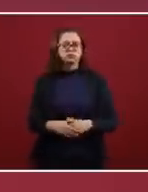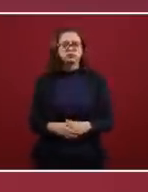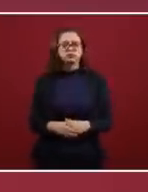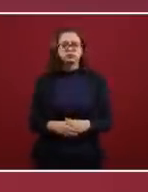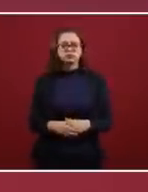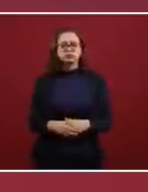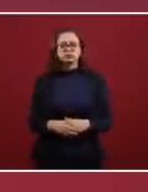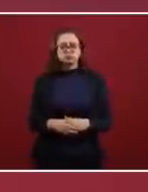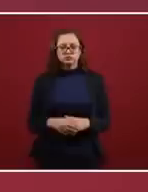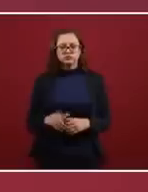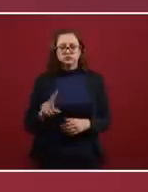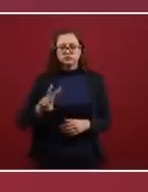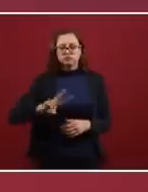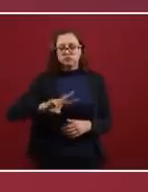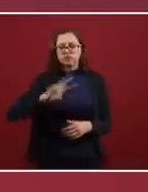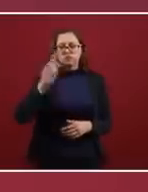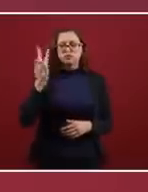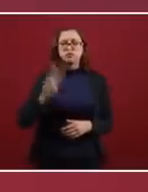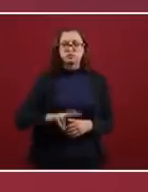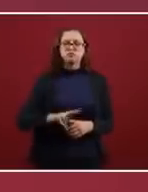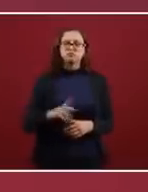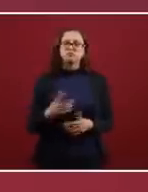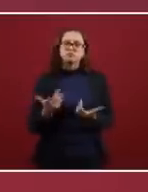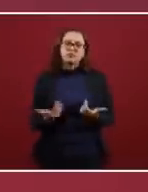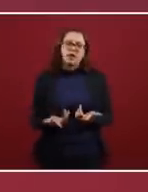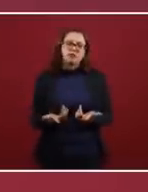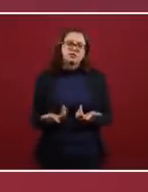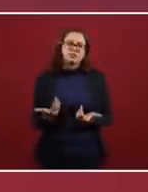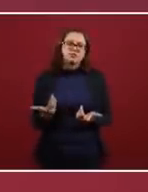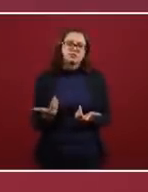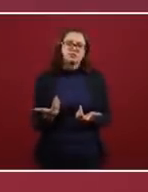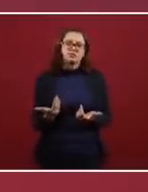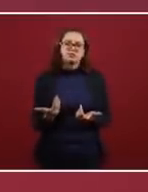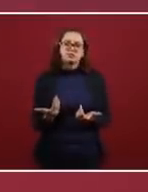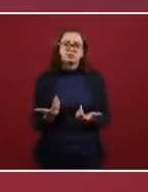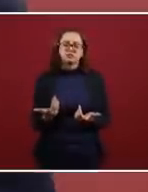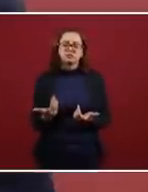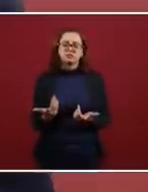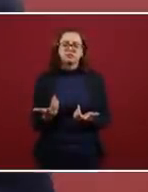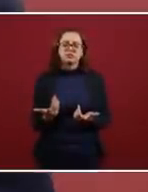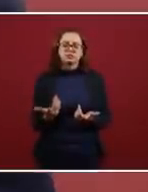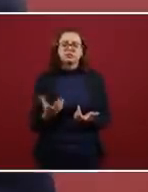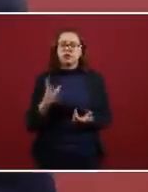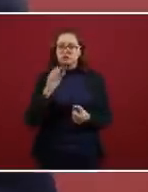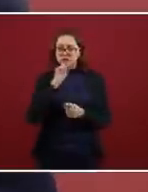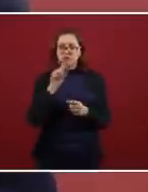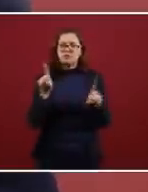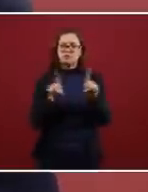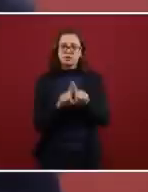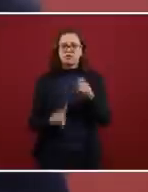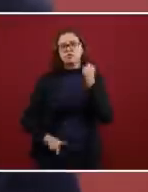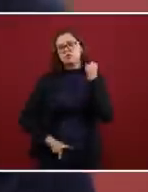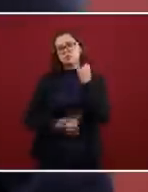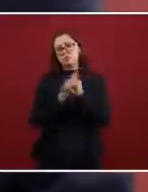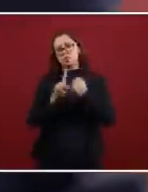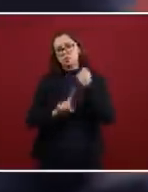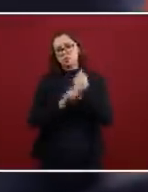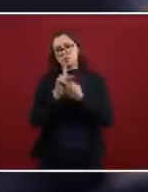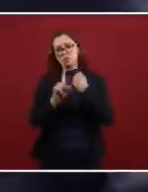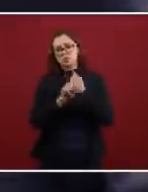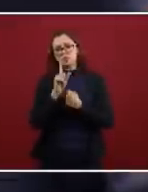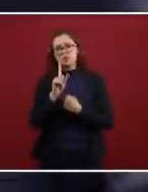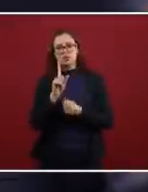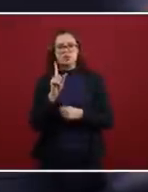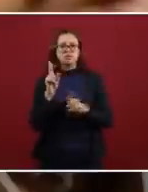sin duda ha afectado la confrontación por la política